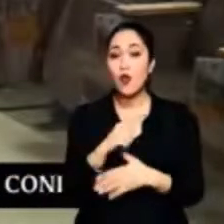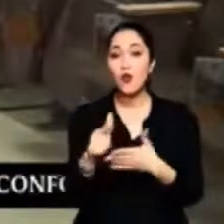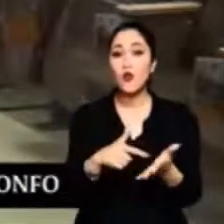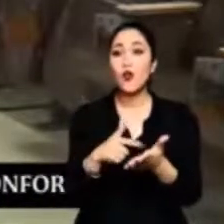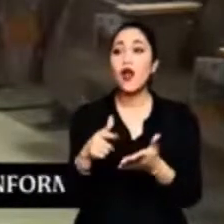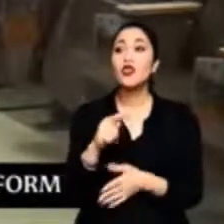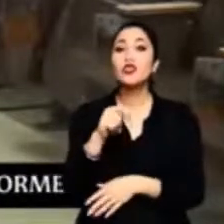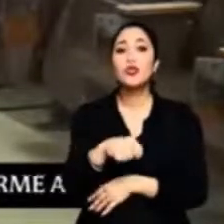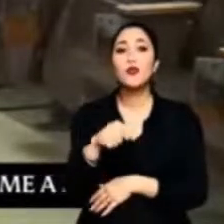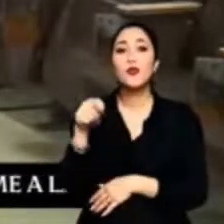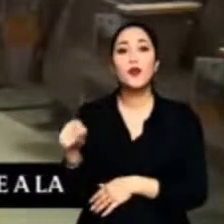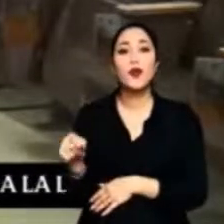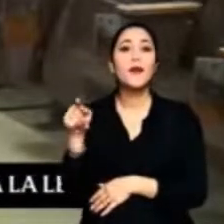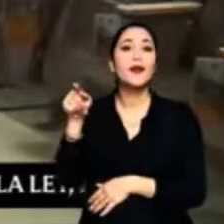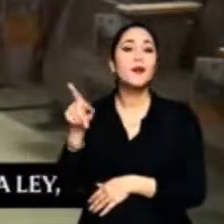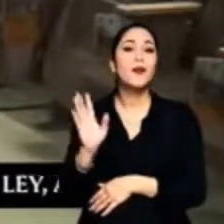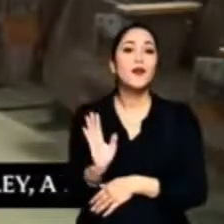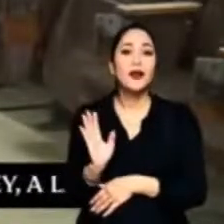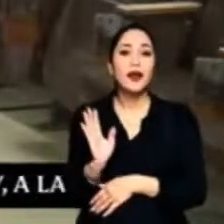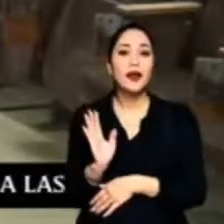muy animados en Topolobampo.